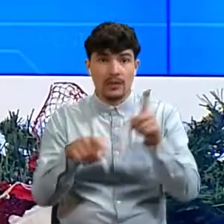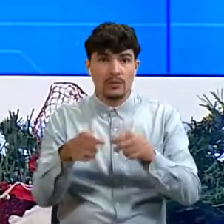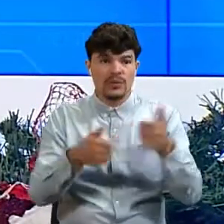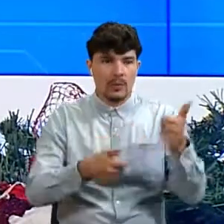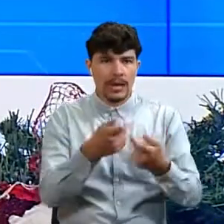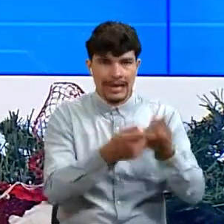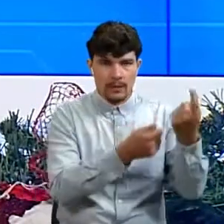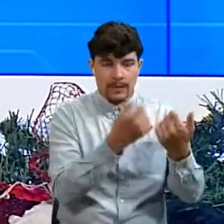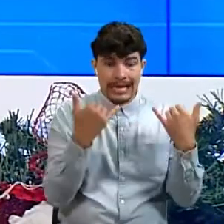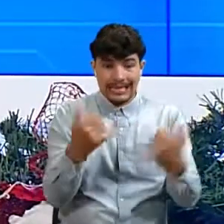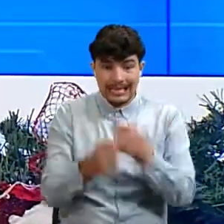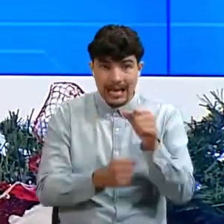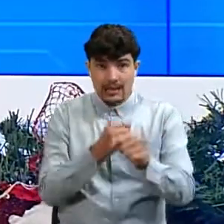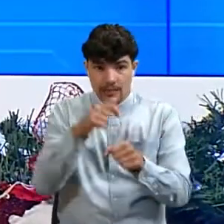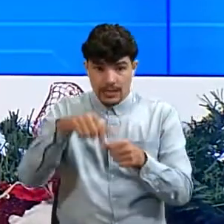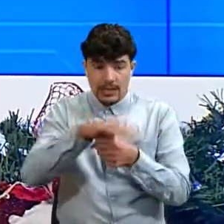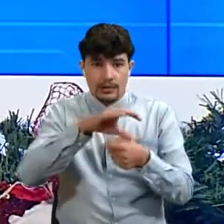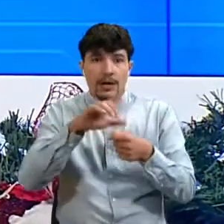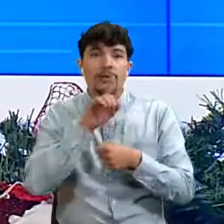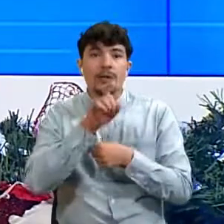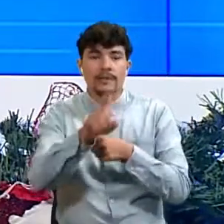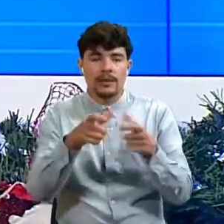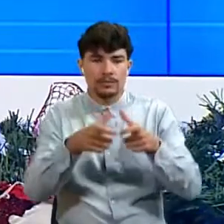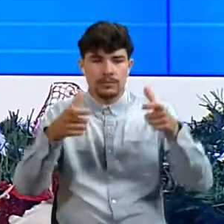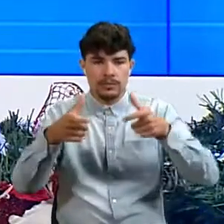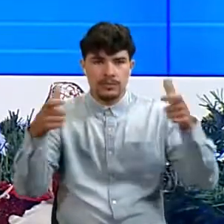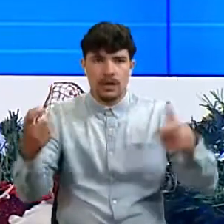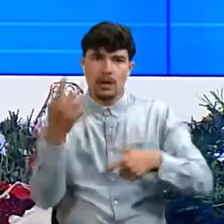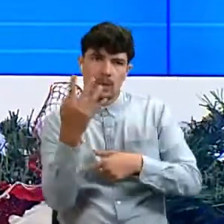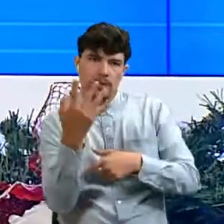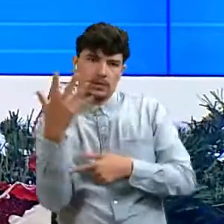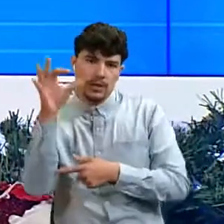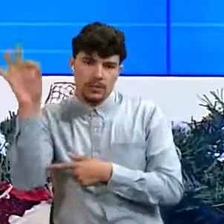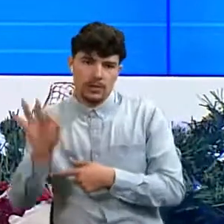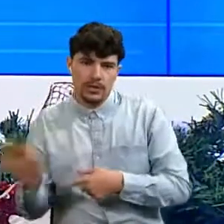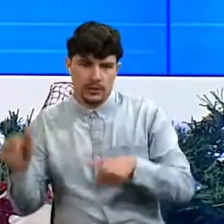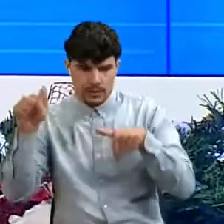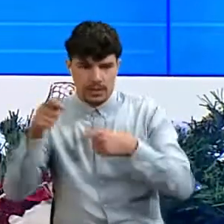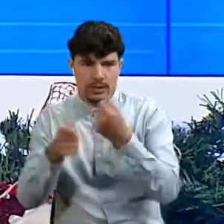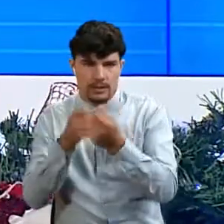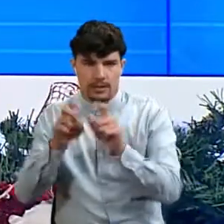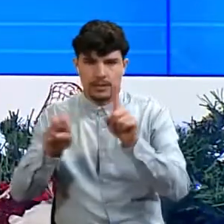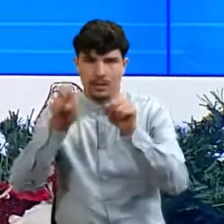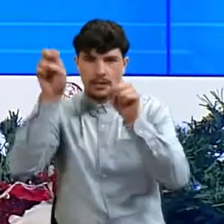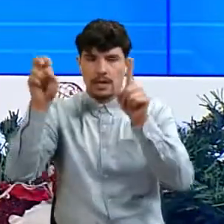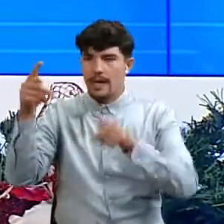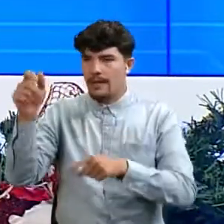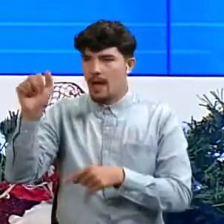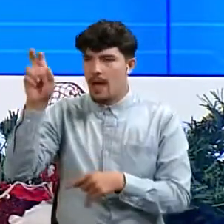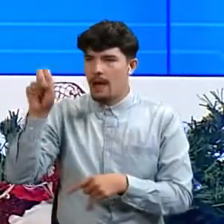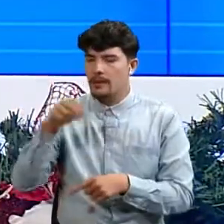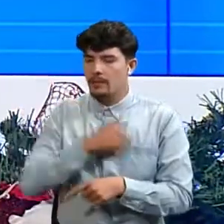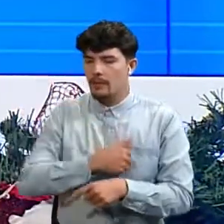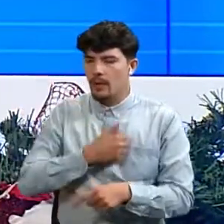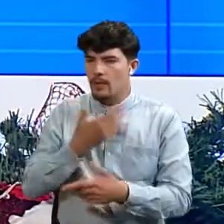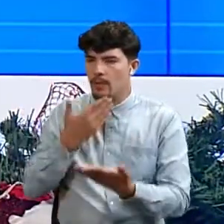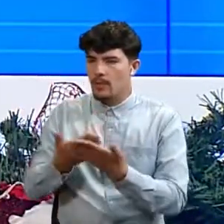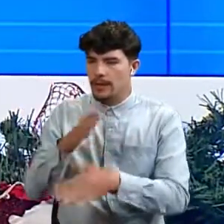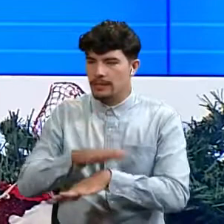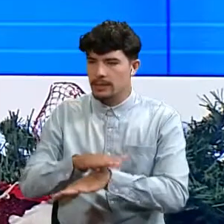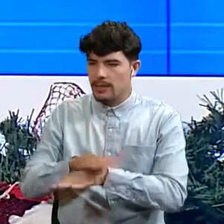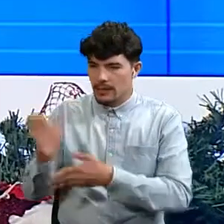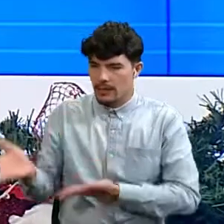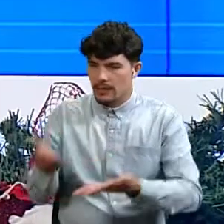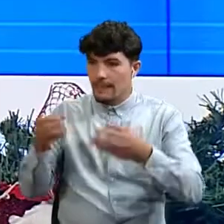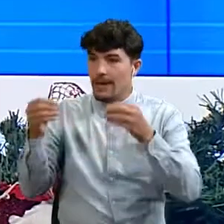comercio este año o bucaramanga espera crecer entre el 4 y el 5 por ciento karen sánchez muy buenas tardes usted nos tiene la información de los